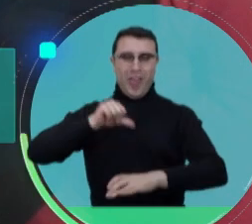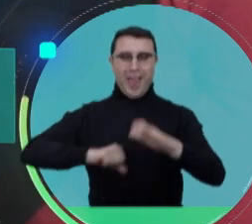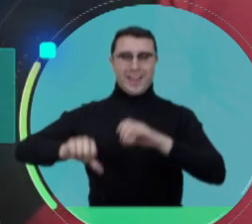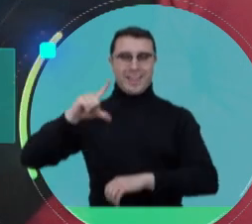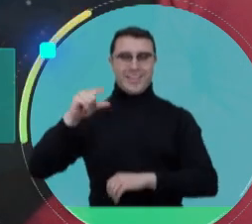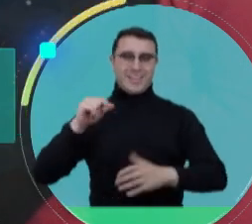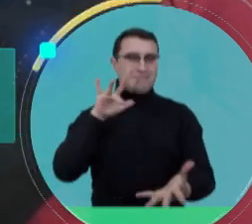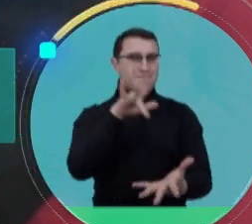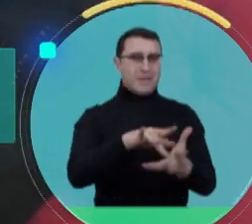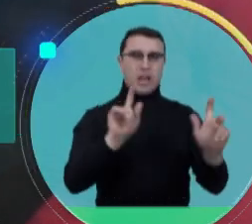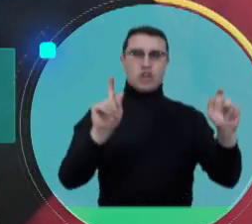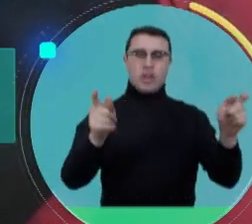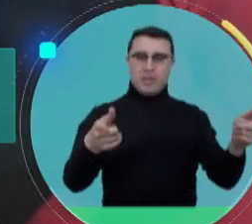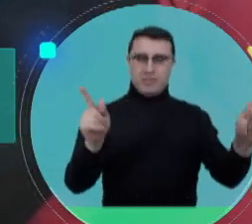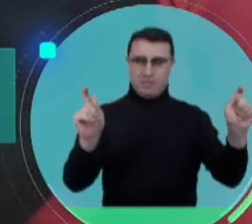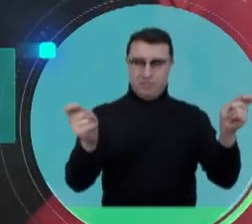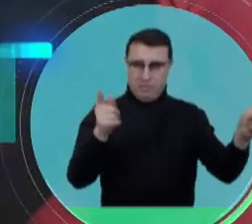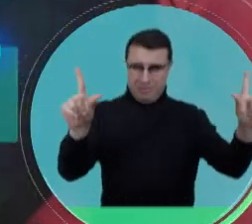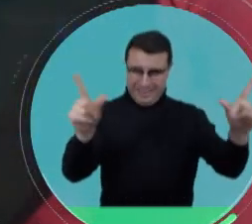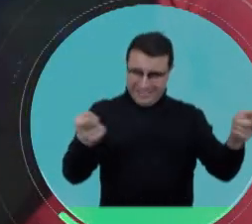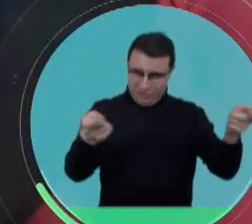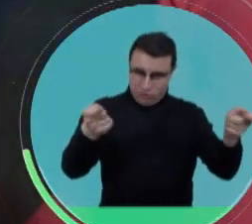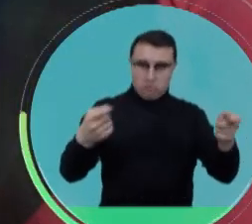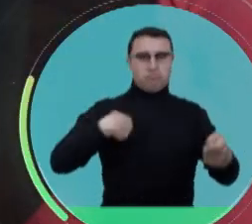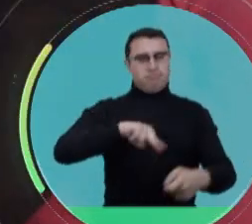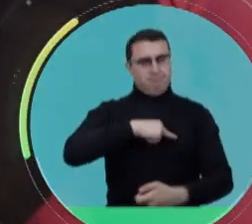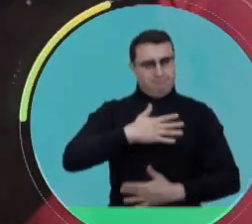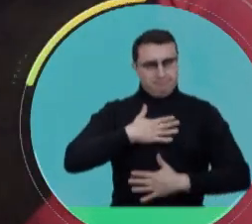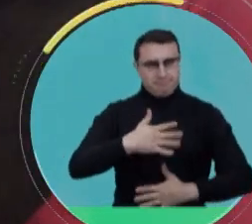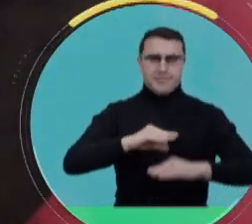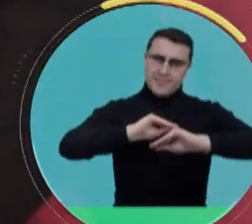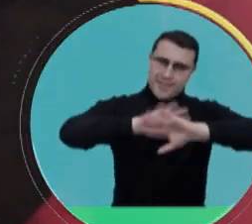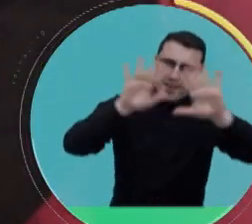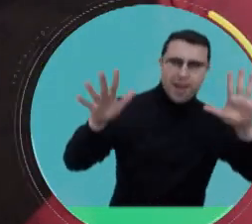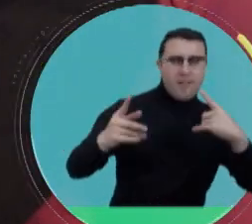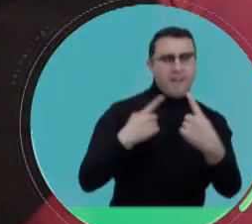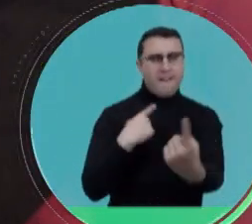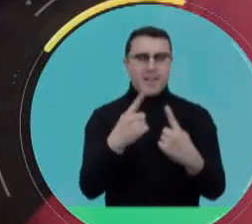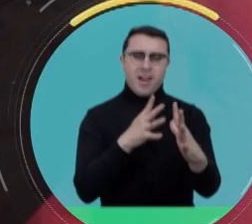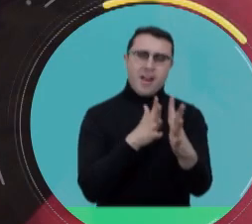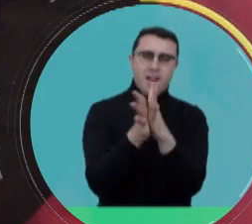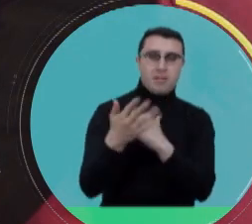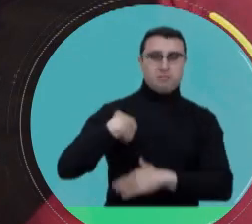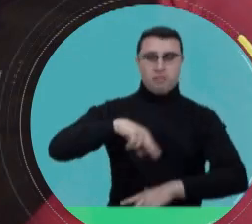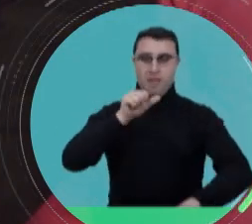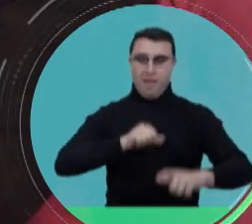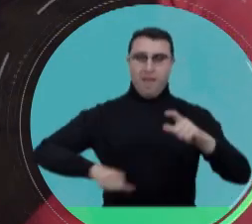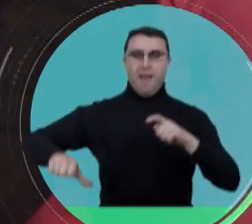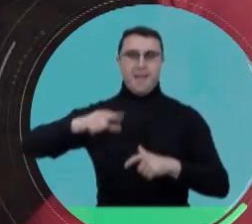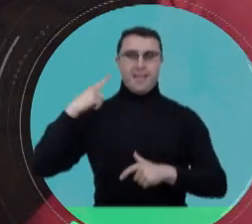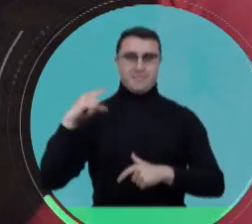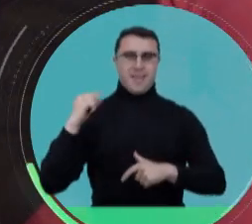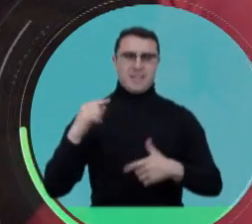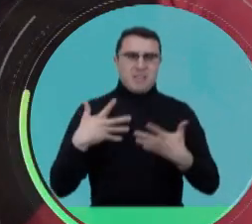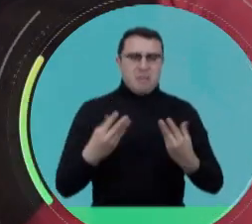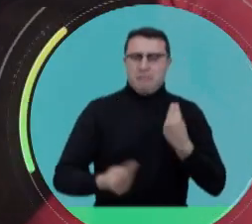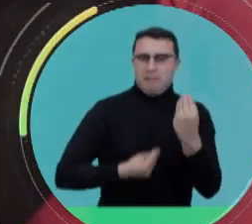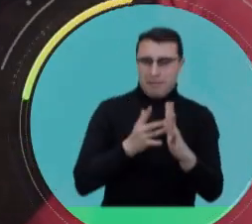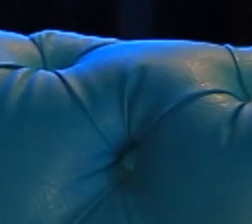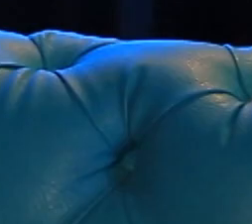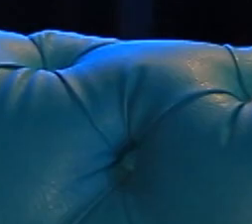digital en toma el control y estamos dispuestos acá para aclarar hablar y contarles un poco de cómo estamos trabajando desde el área digital